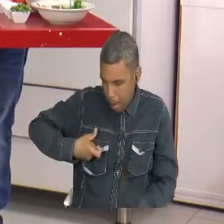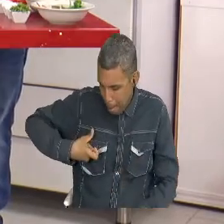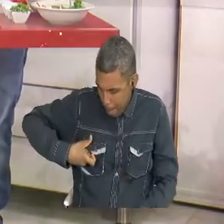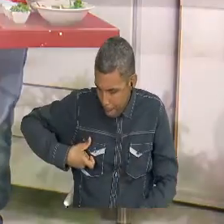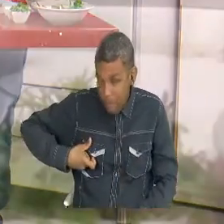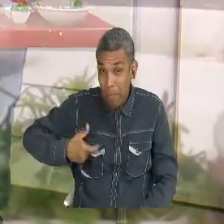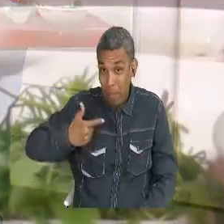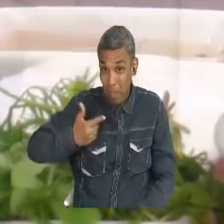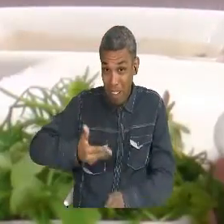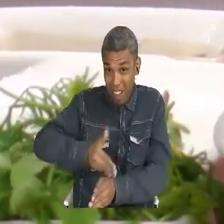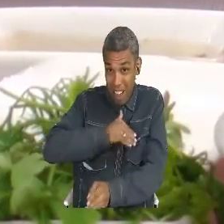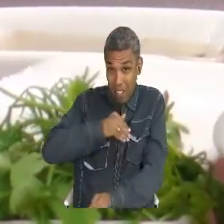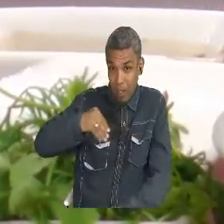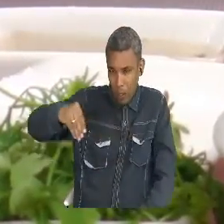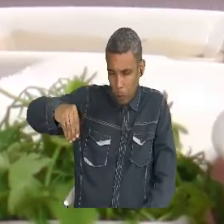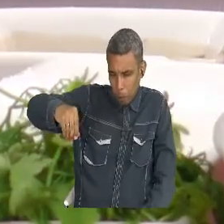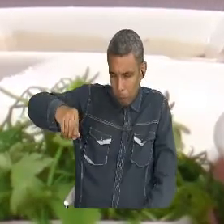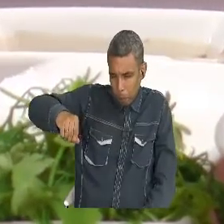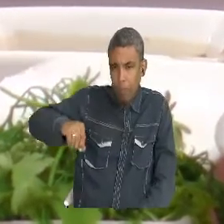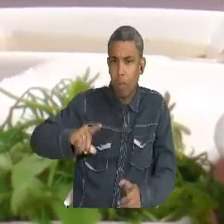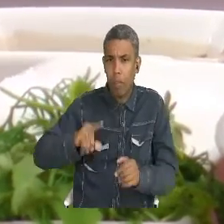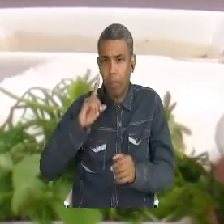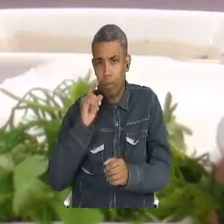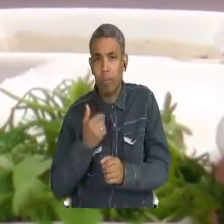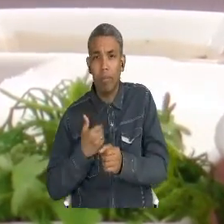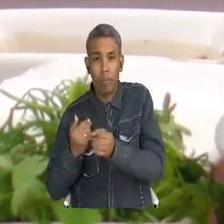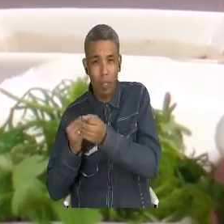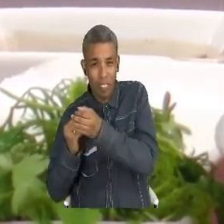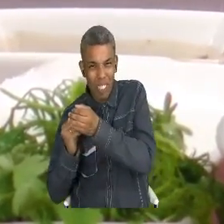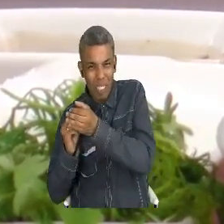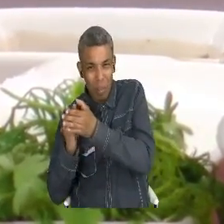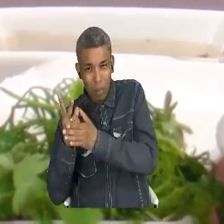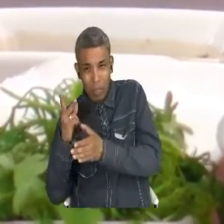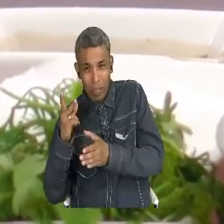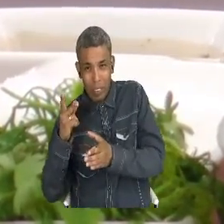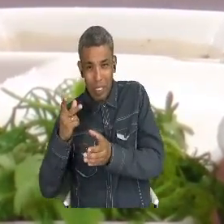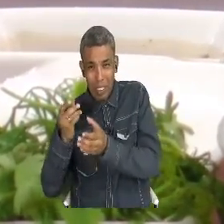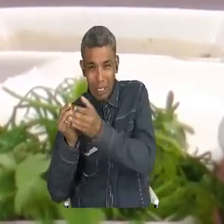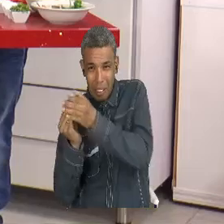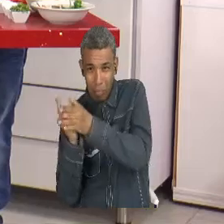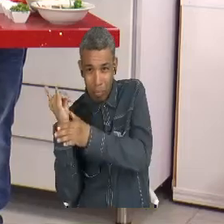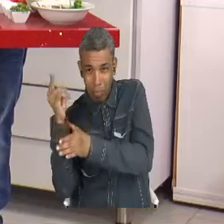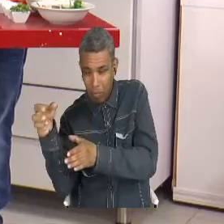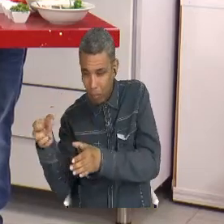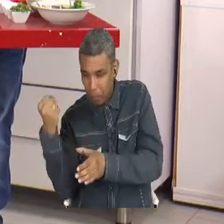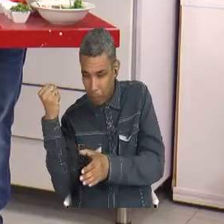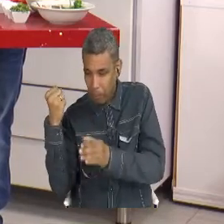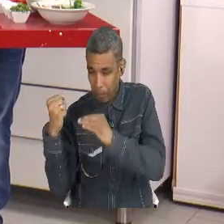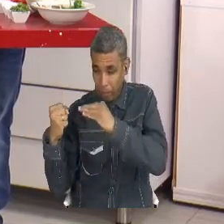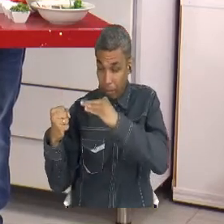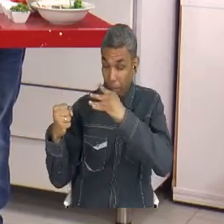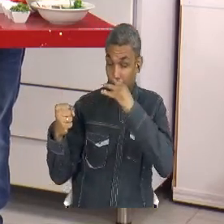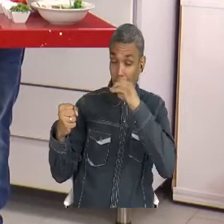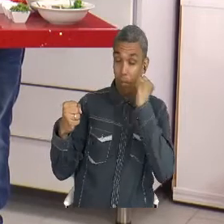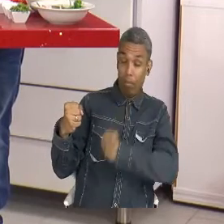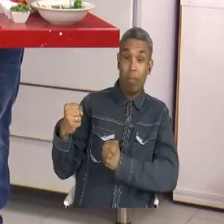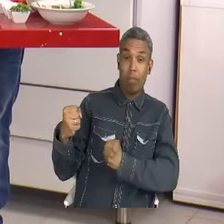limón y lleva cilantro y un poquito de brandy. Bueno, ya, este corte ya es en cuadritos finitos, ¿no? Sí, esto podríamos decir que es una